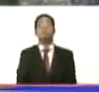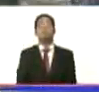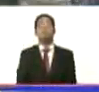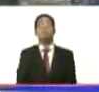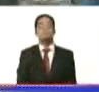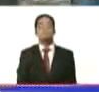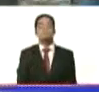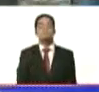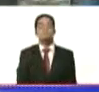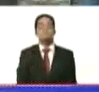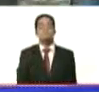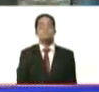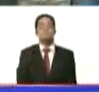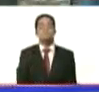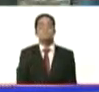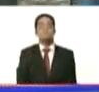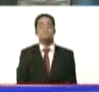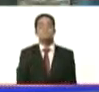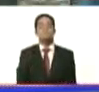Por eso